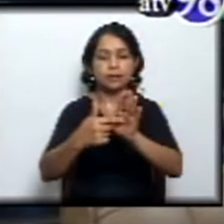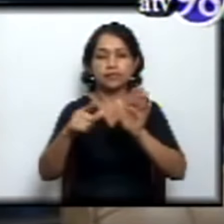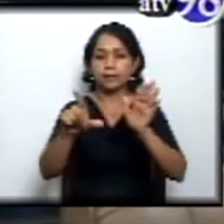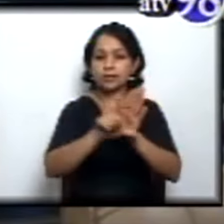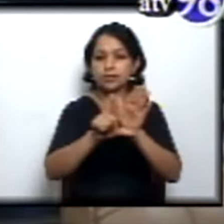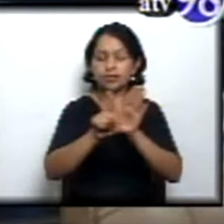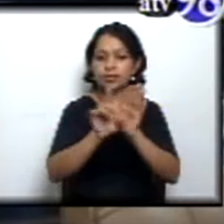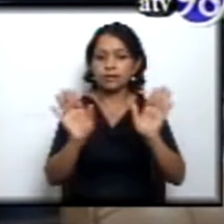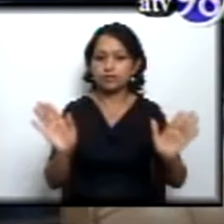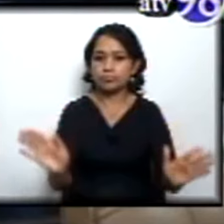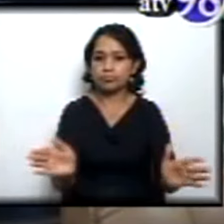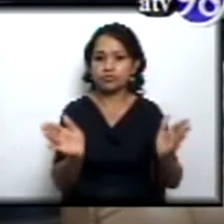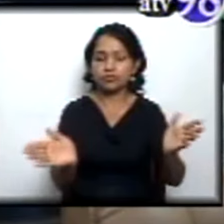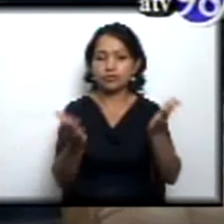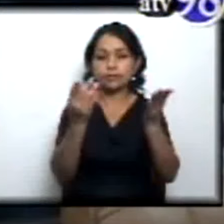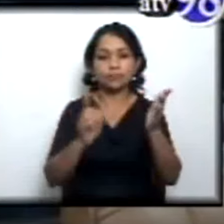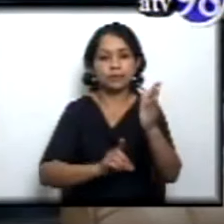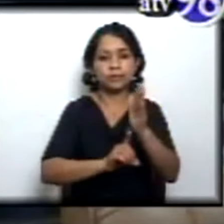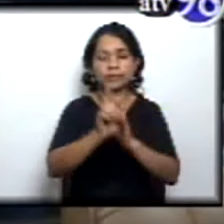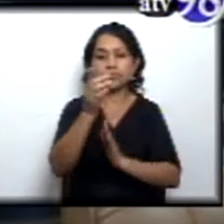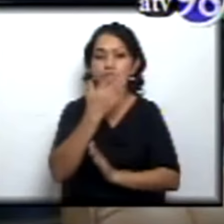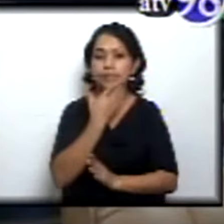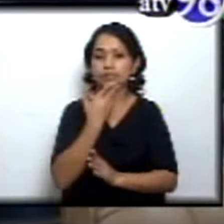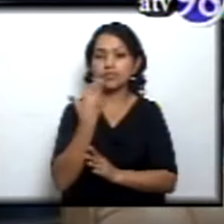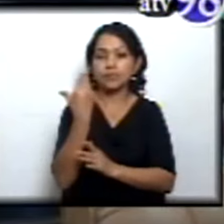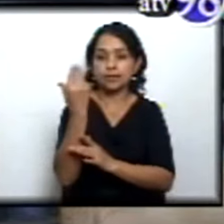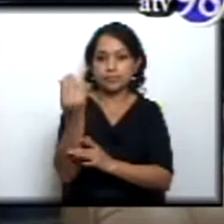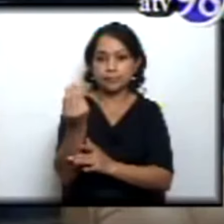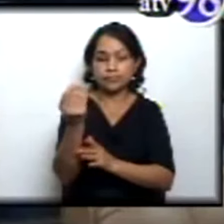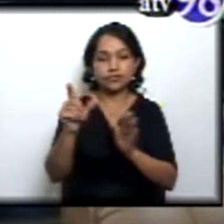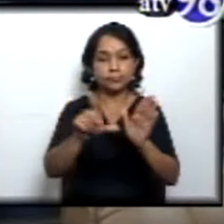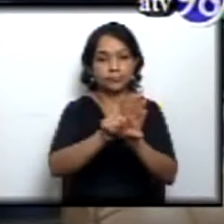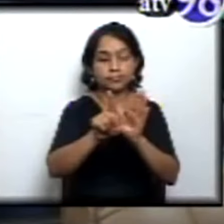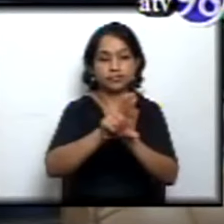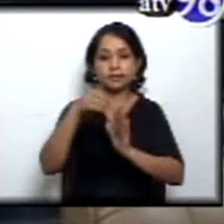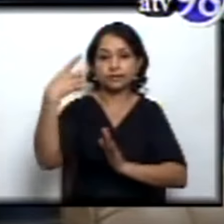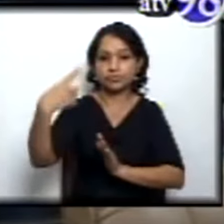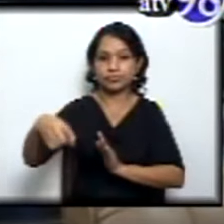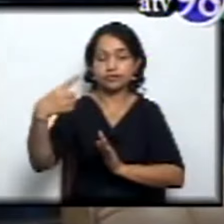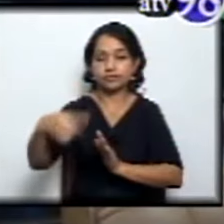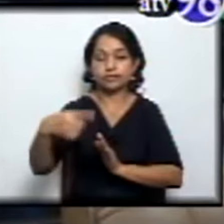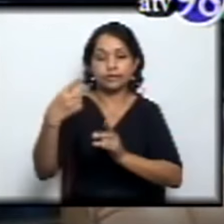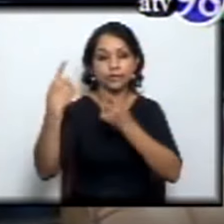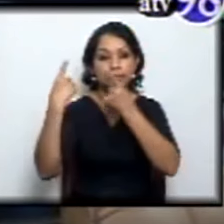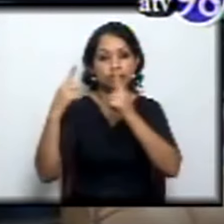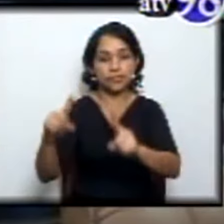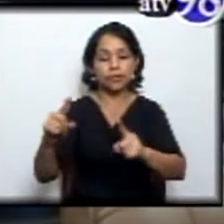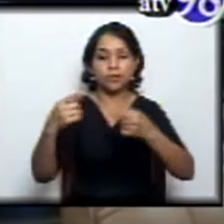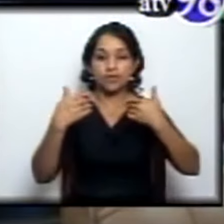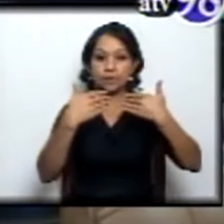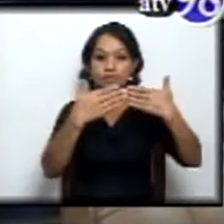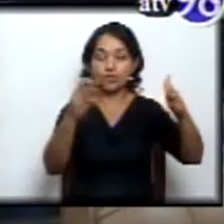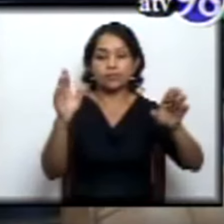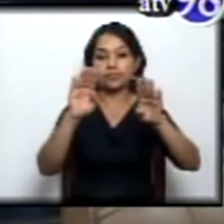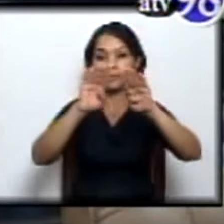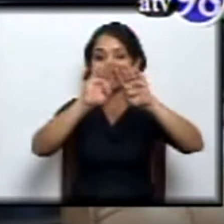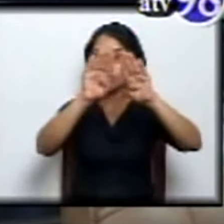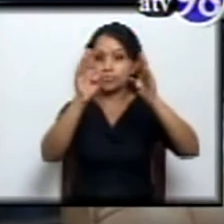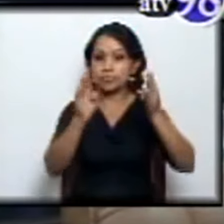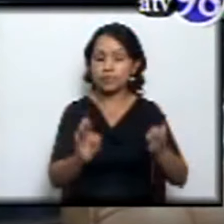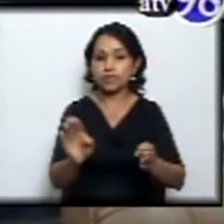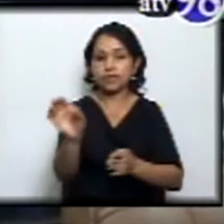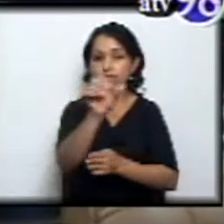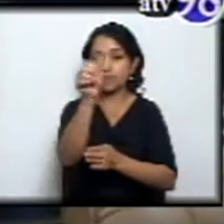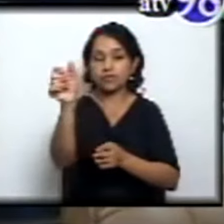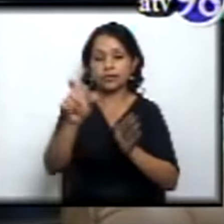Ley de Promoción al Desarrollo Integral de la Juventud, la Ley de Derechos de Igualdad y Oportunidad de las Mujeres y